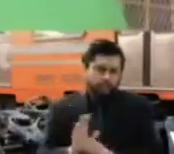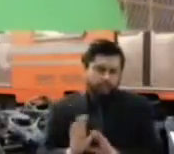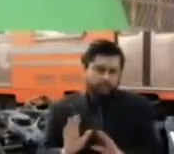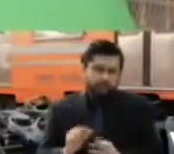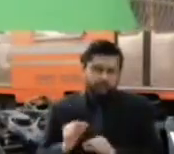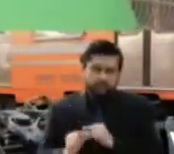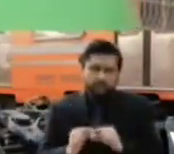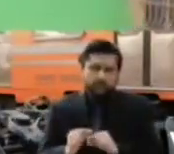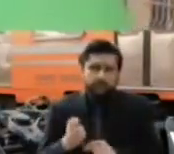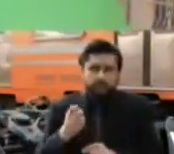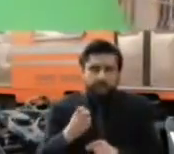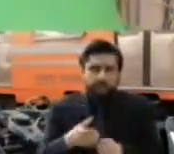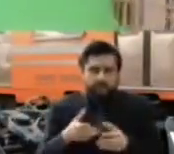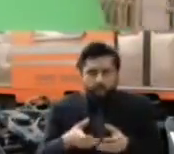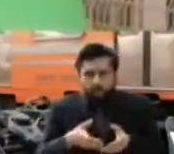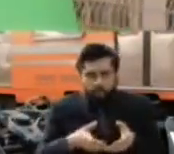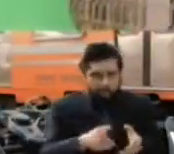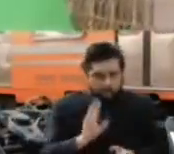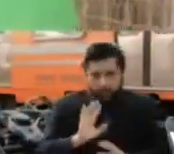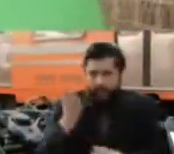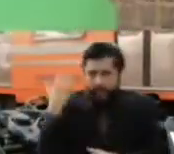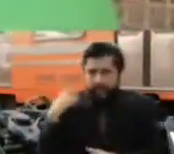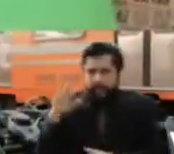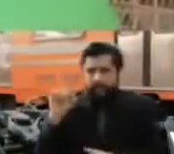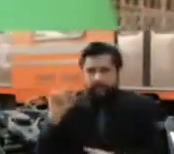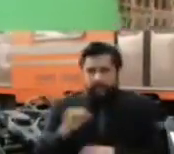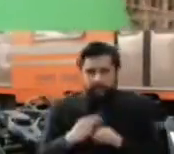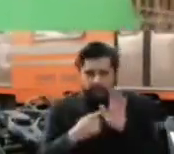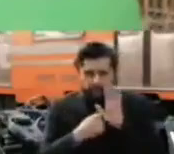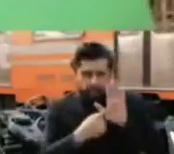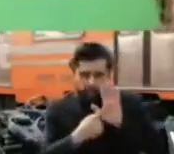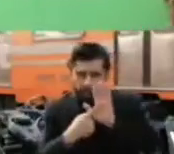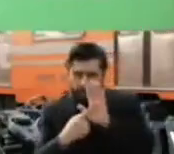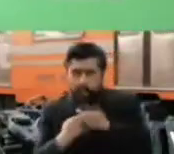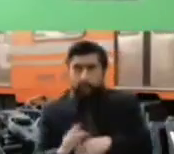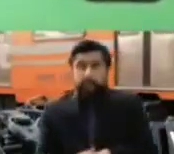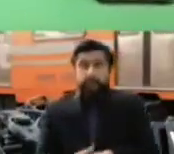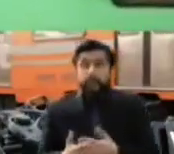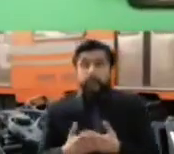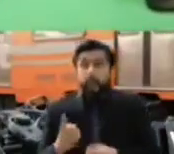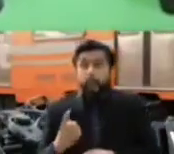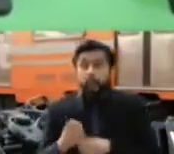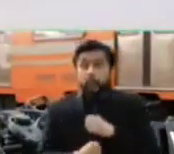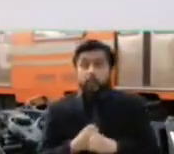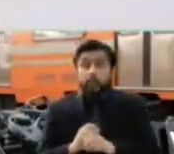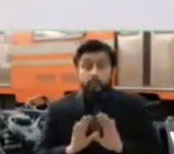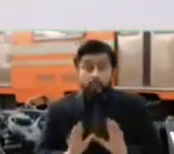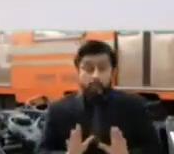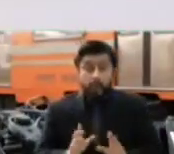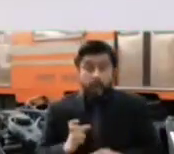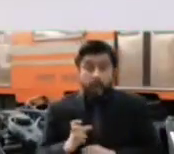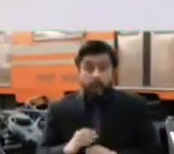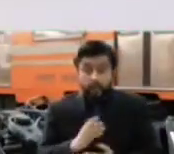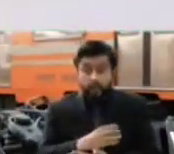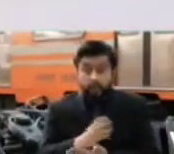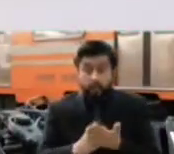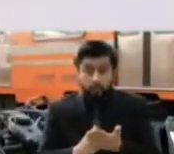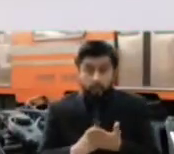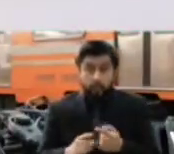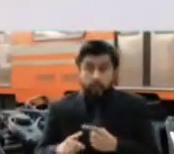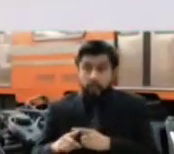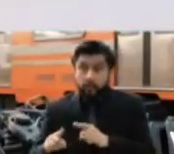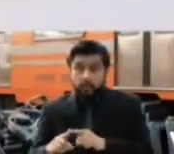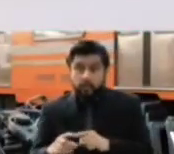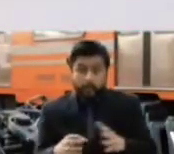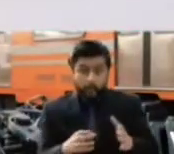este túnel que ha mostrado varias veces Florencia en fotografías, y este año iniciábamos ya pues con la licitación de transformadores y algunas